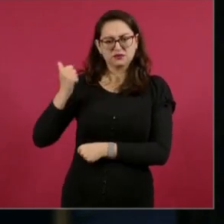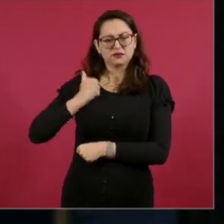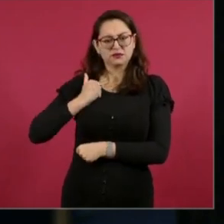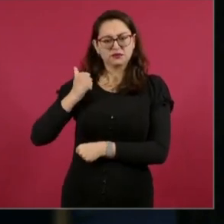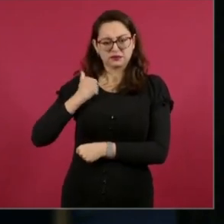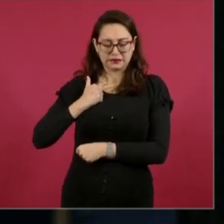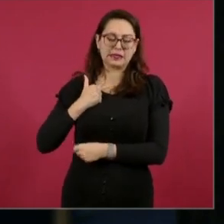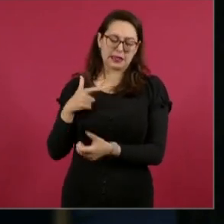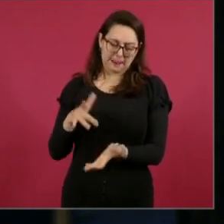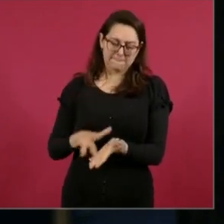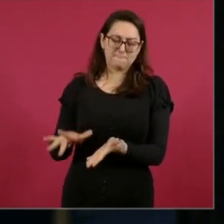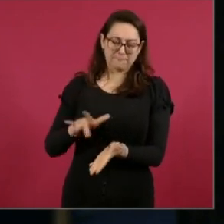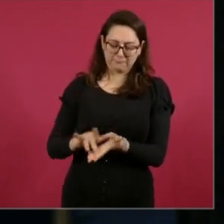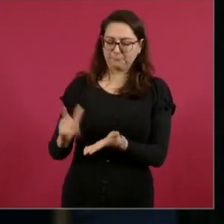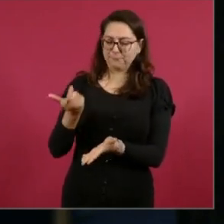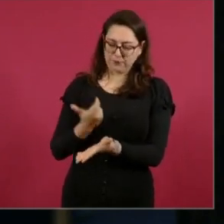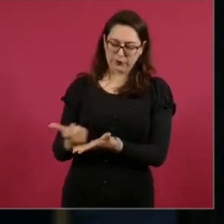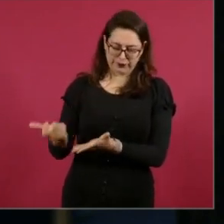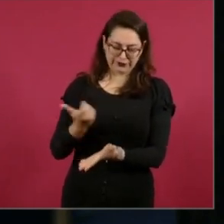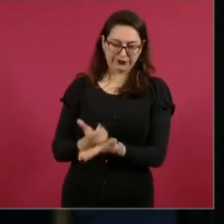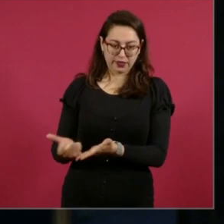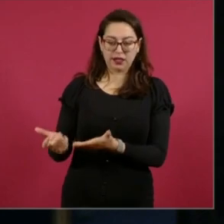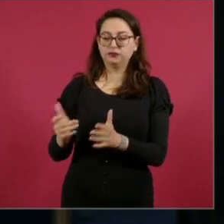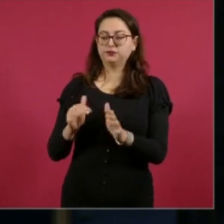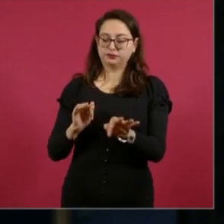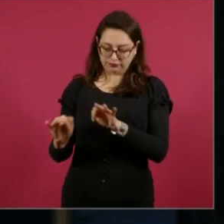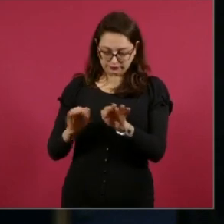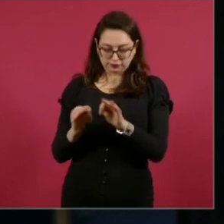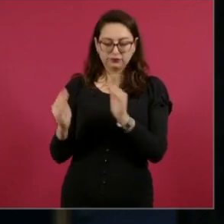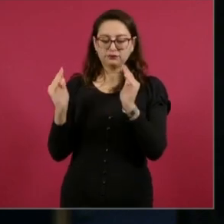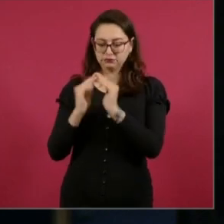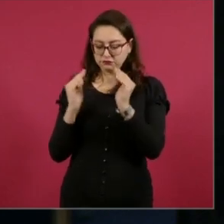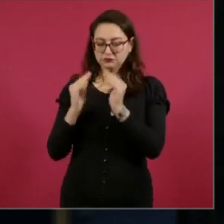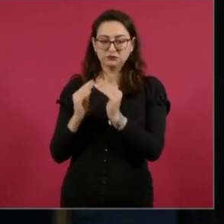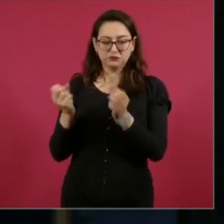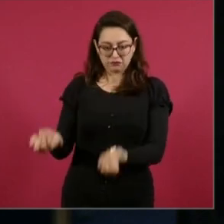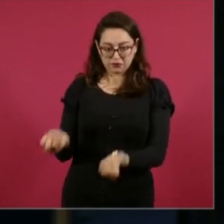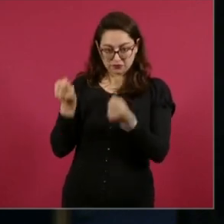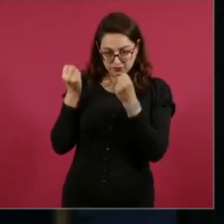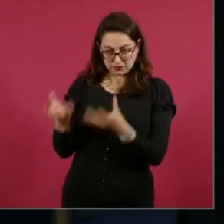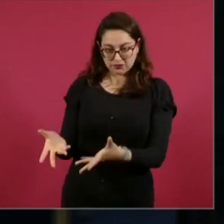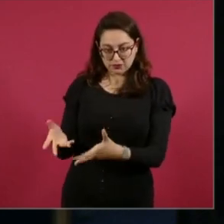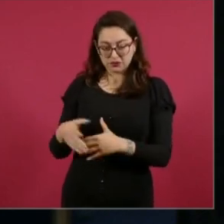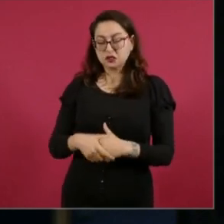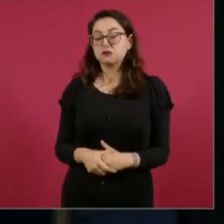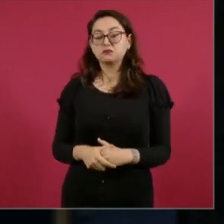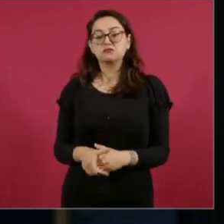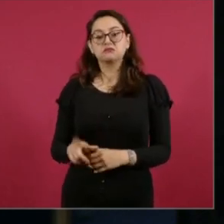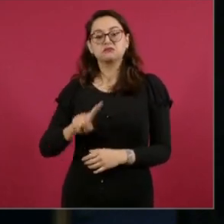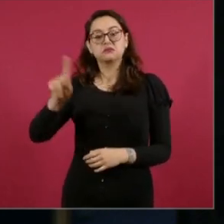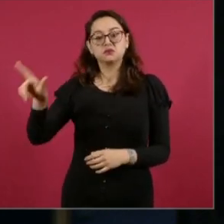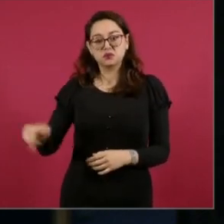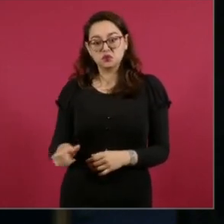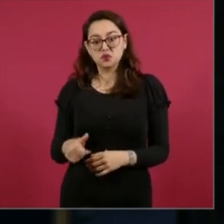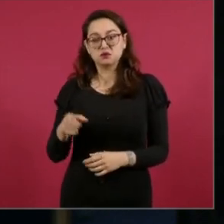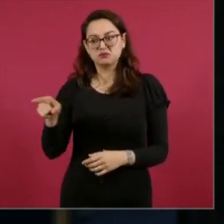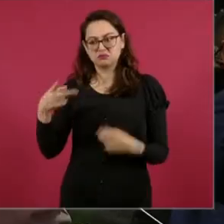apoyo económico para trabajo, escuela, vivienda, y una vez que ya tienen el trabajo, estas